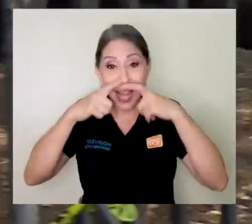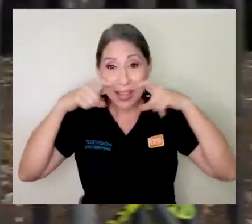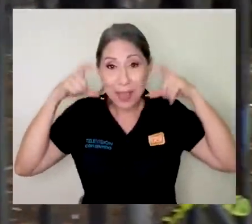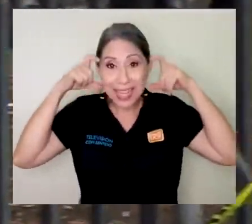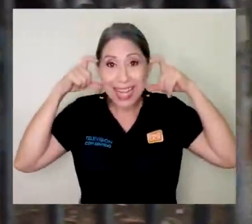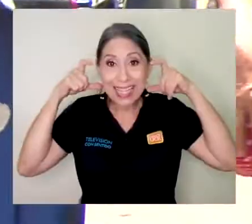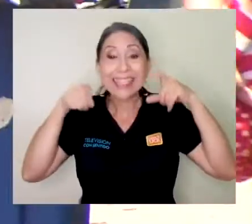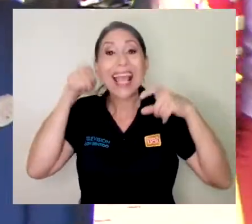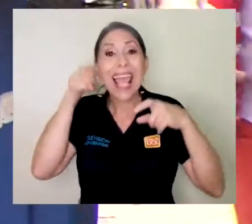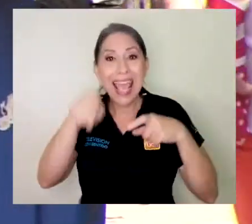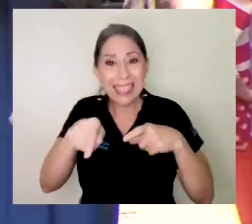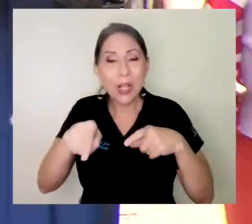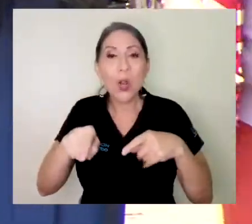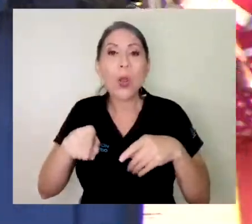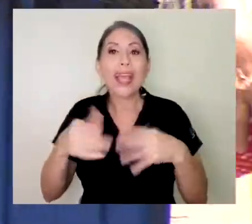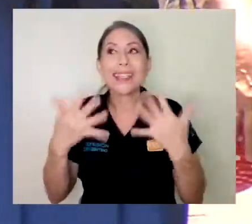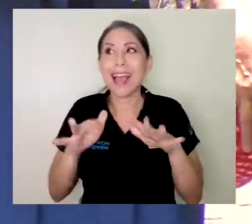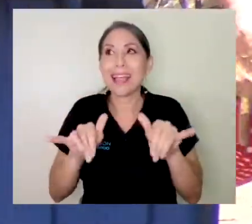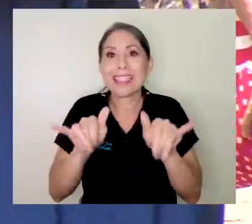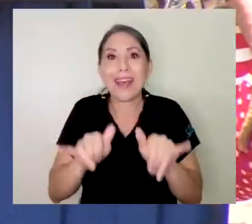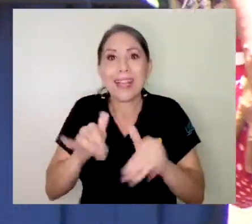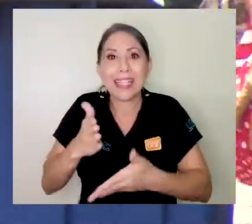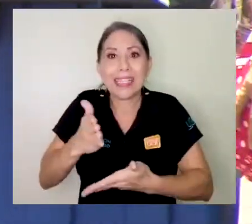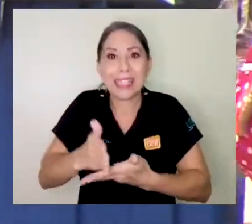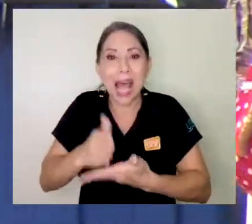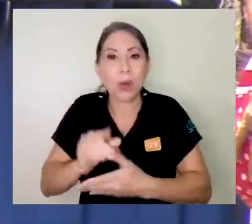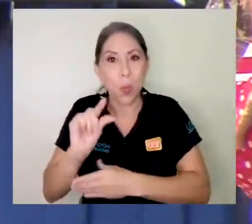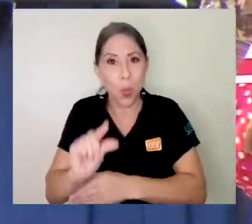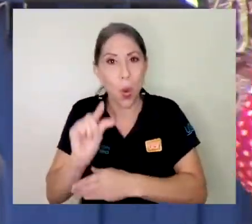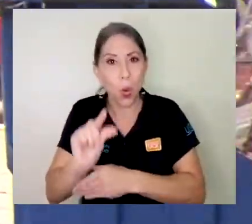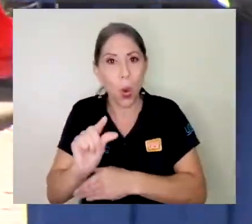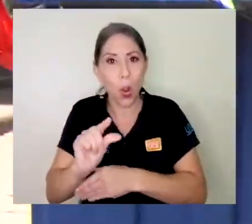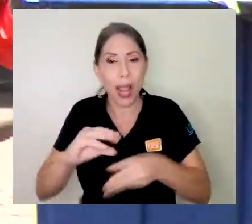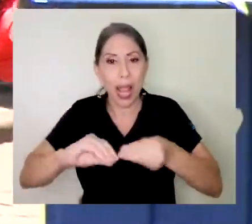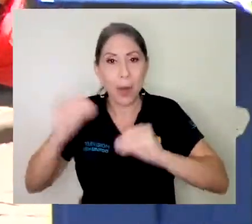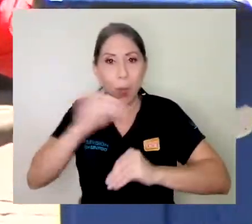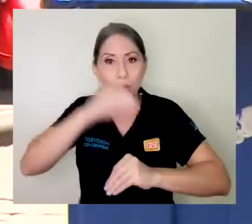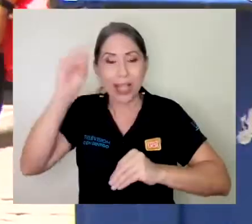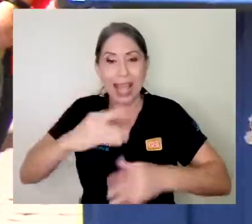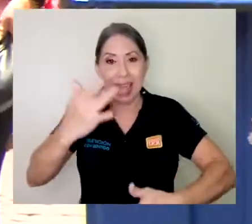vino a estabilizar un poco esa tasa de contagios.